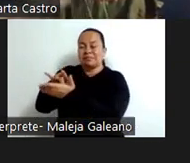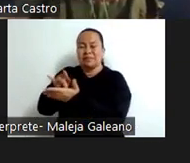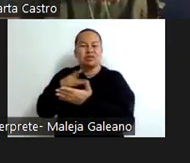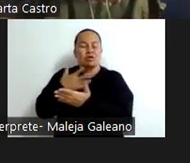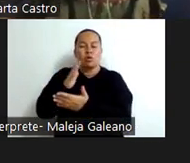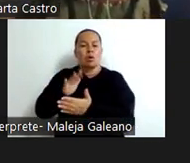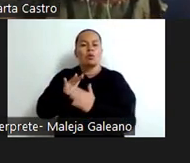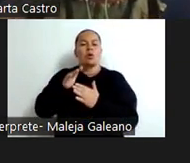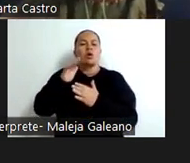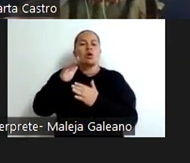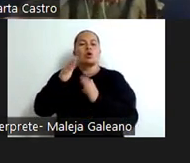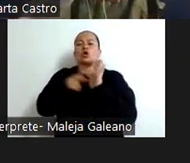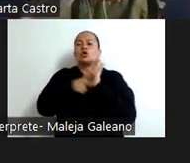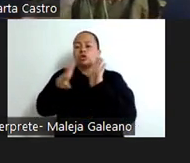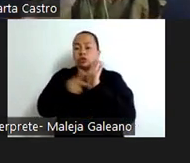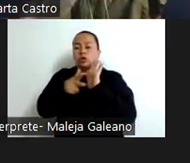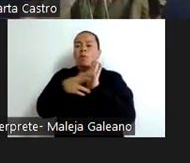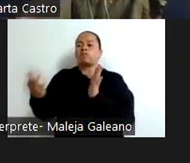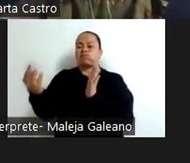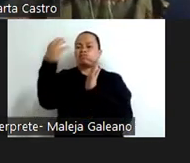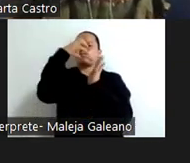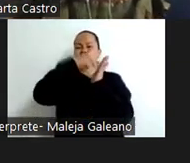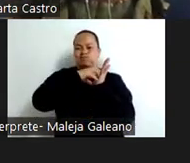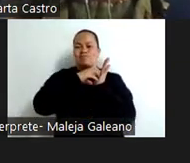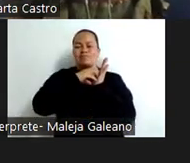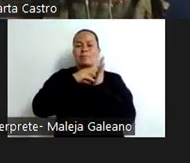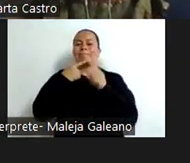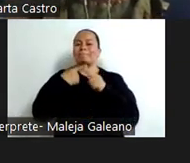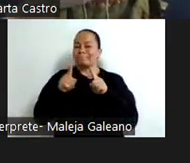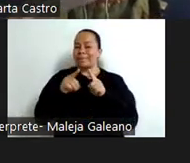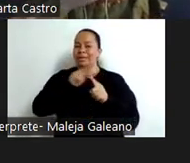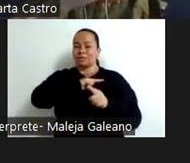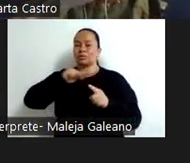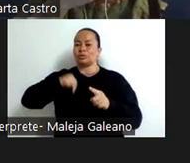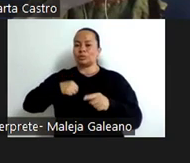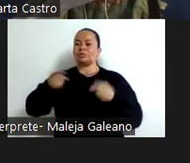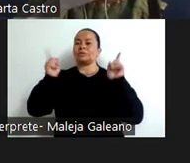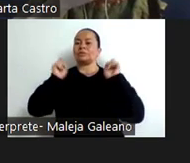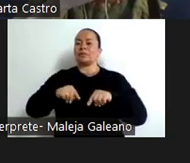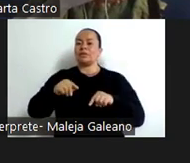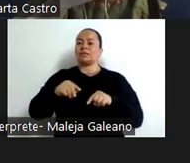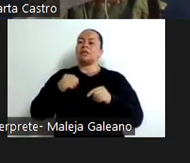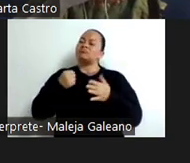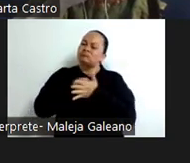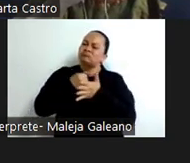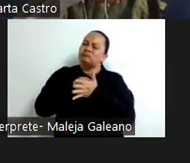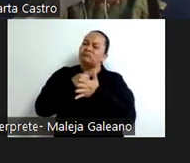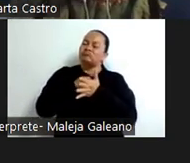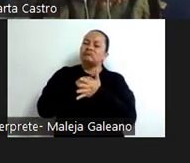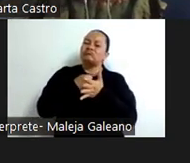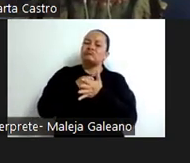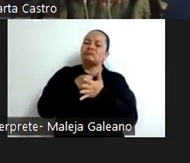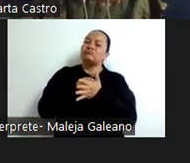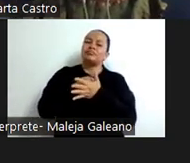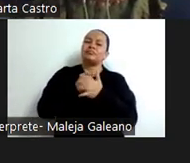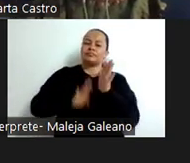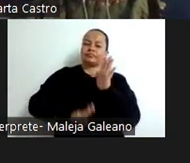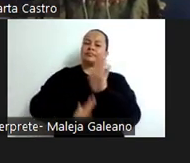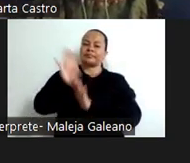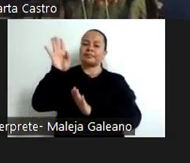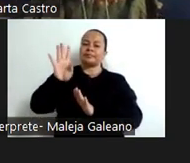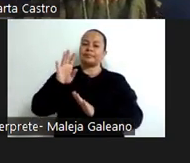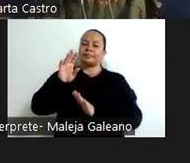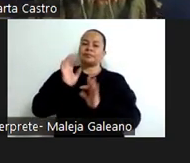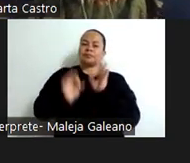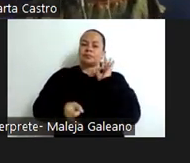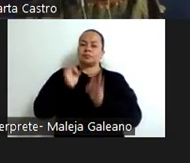es un postulado que está en la constitución pero lo que nosotras también hemos tratado de de desarrollar es justamente bueno